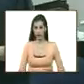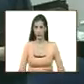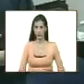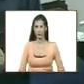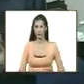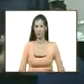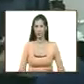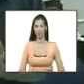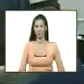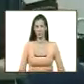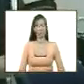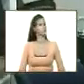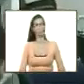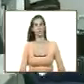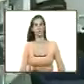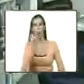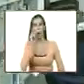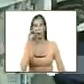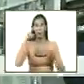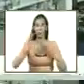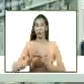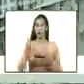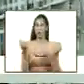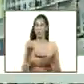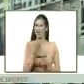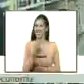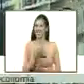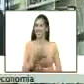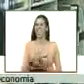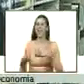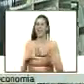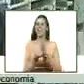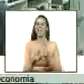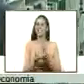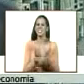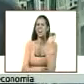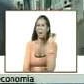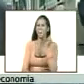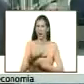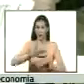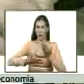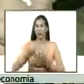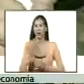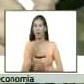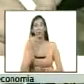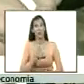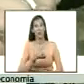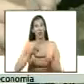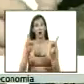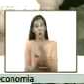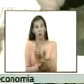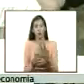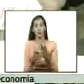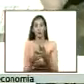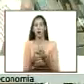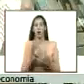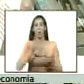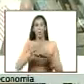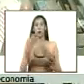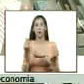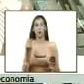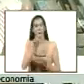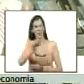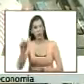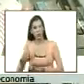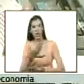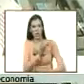favorecido para este académico no existen dudas de que la ley de ilícitos cambiarios tiene que ser reformada ya que existen muchos empresarios que